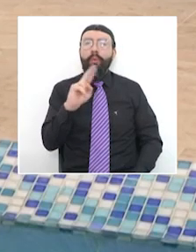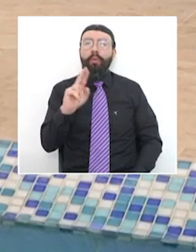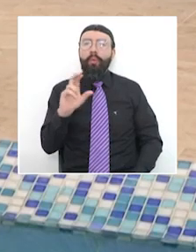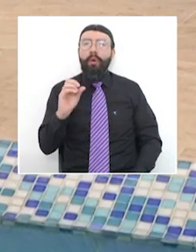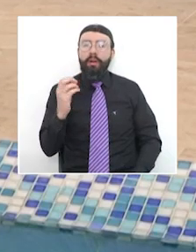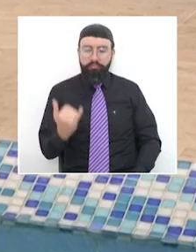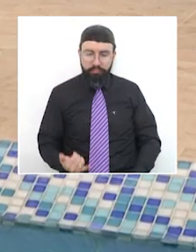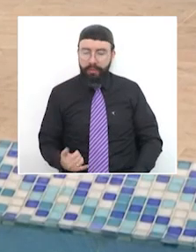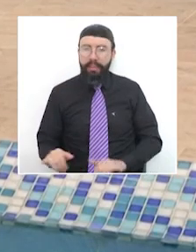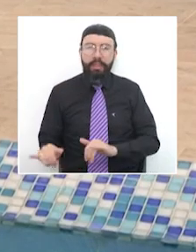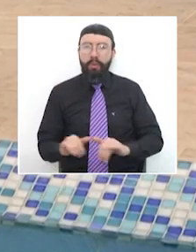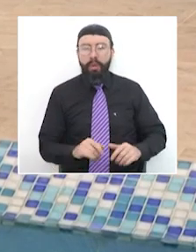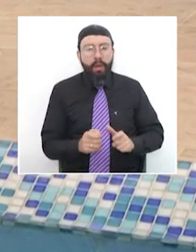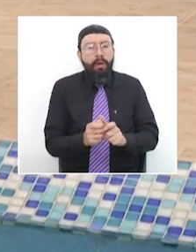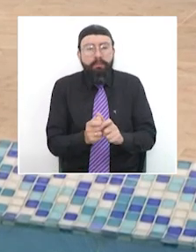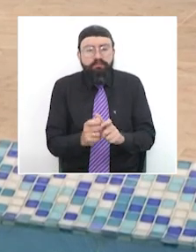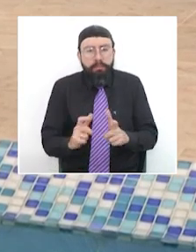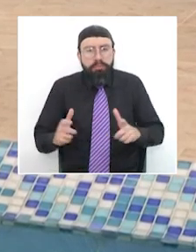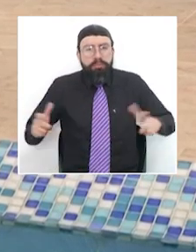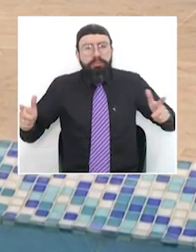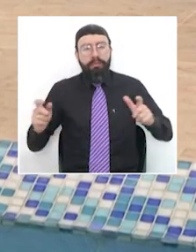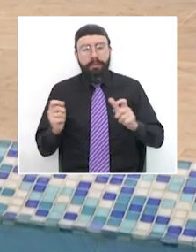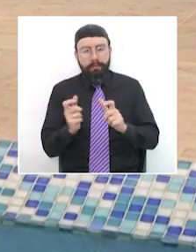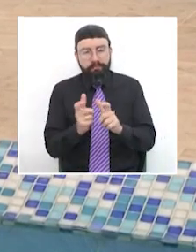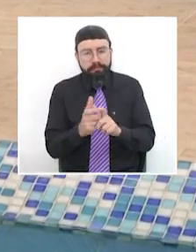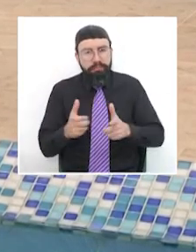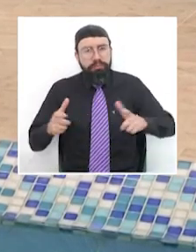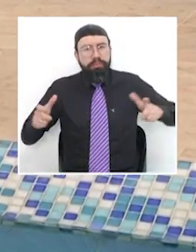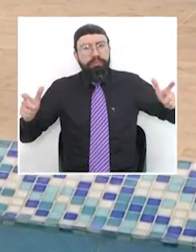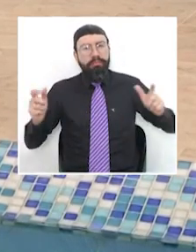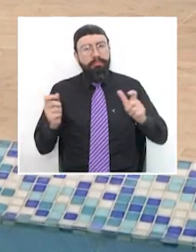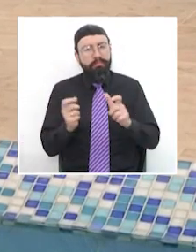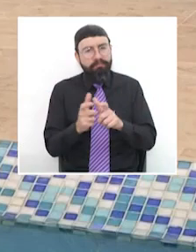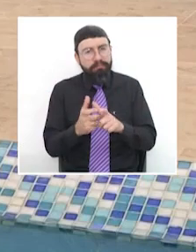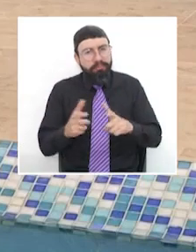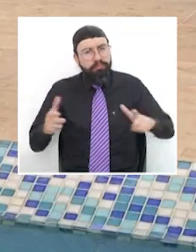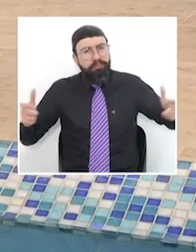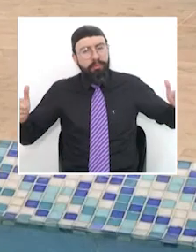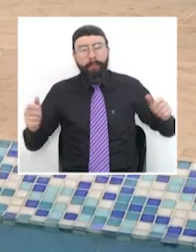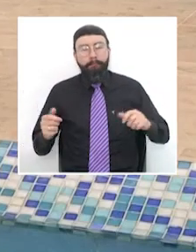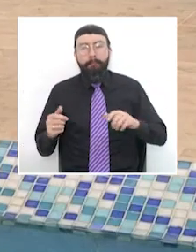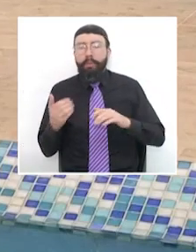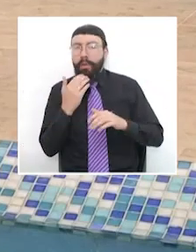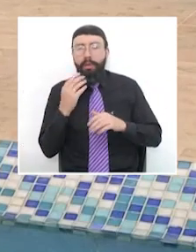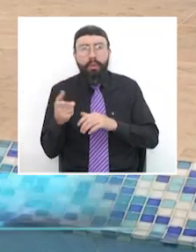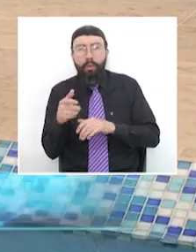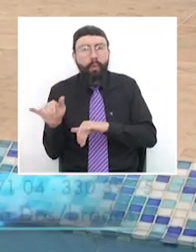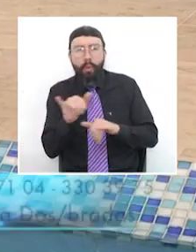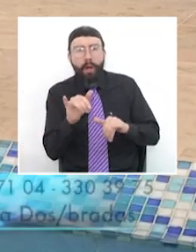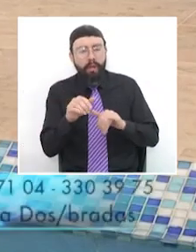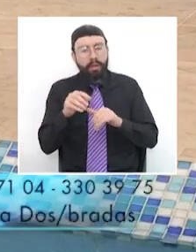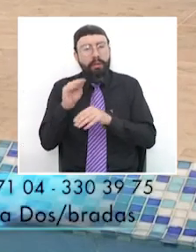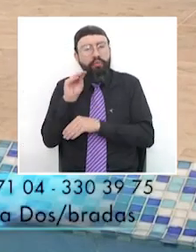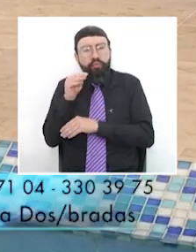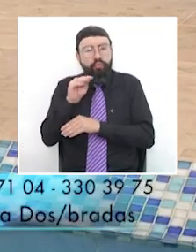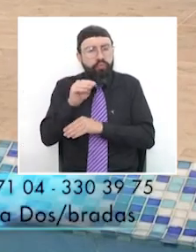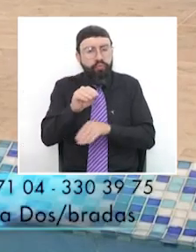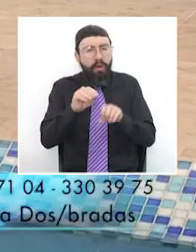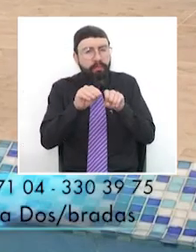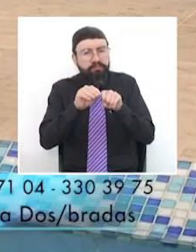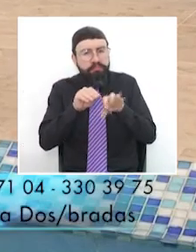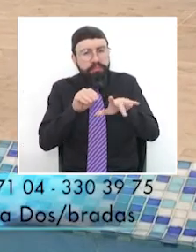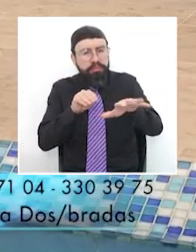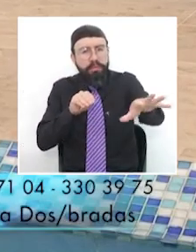que es una onda de vibración, haga de cuenta como un radar. Cuando va a un radar y va emitiendo el sonido